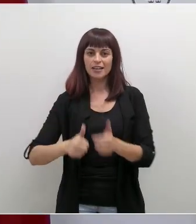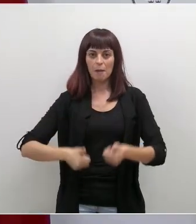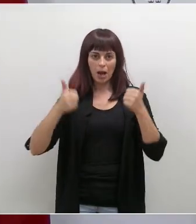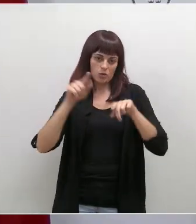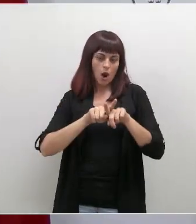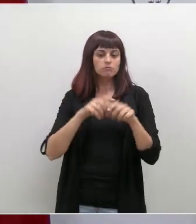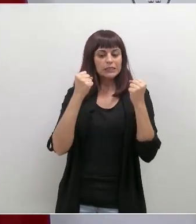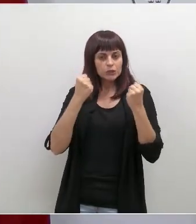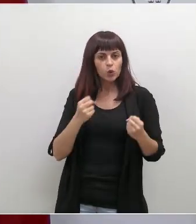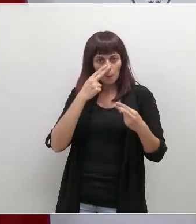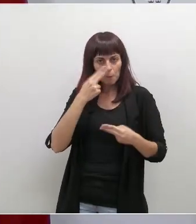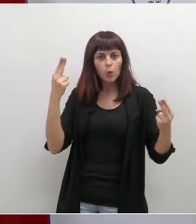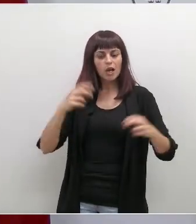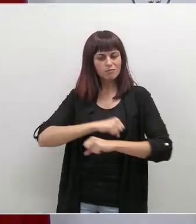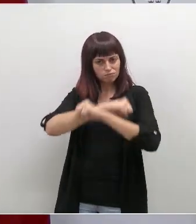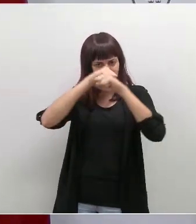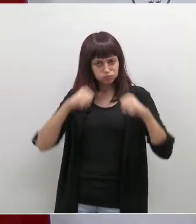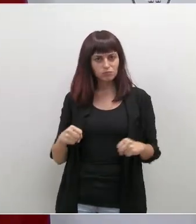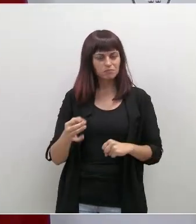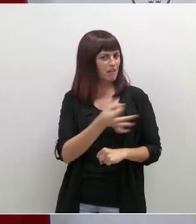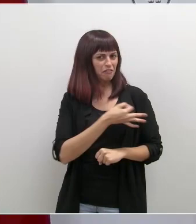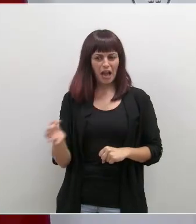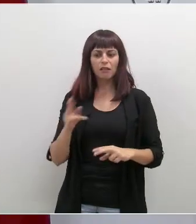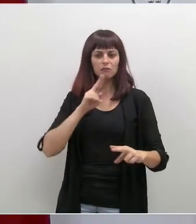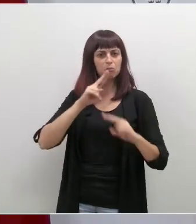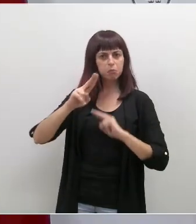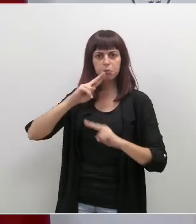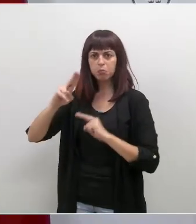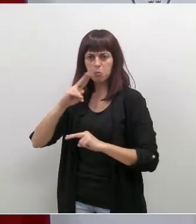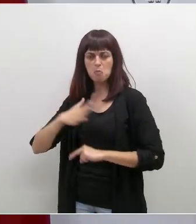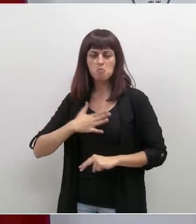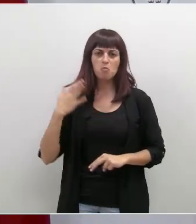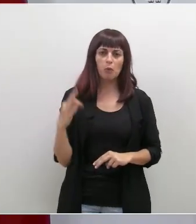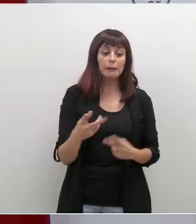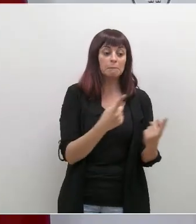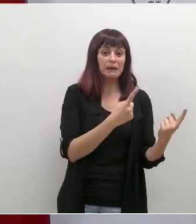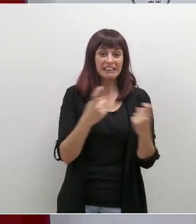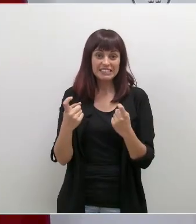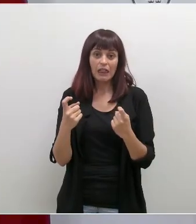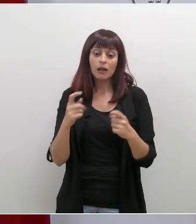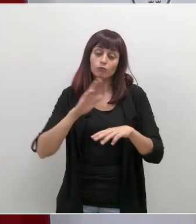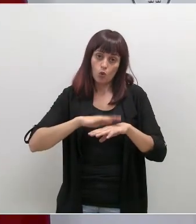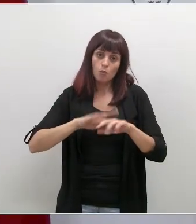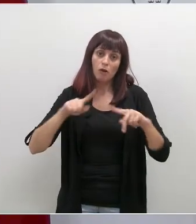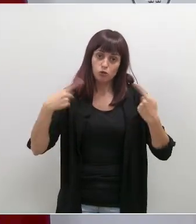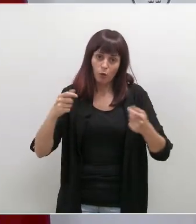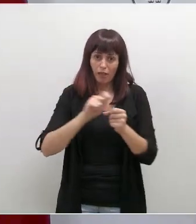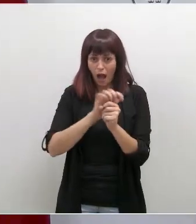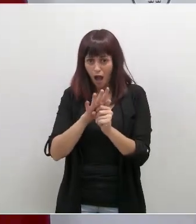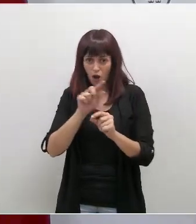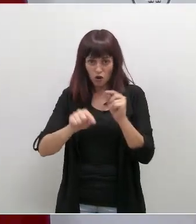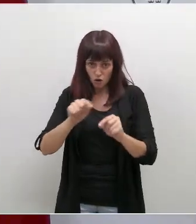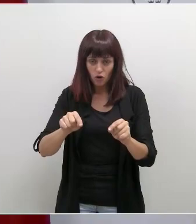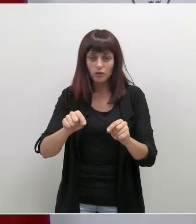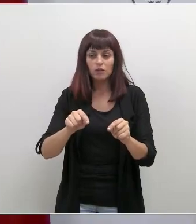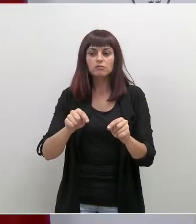institución pública sólida y eficaz, capaz de responder, entre otros desafíos, a las necesidades derivadas de la pandemia por la COVID. El plan,